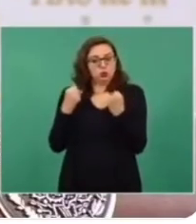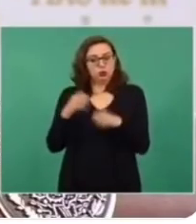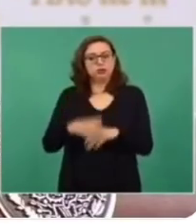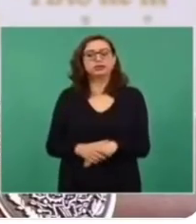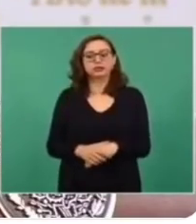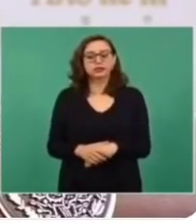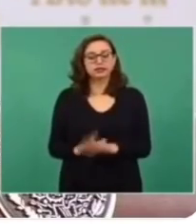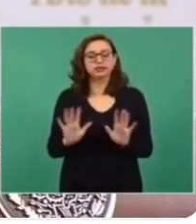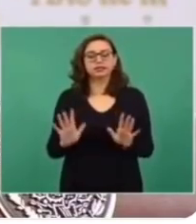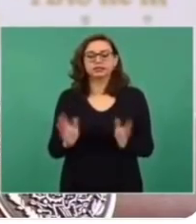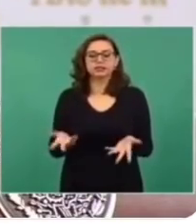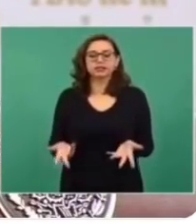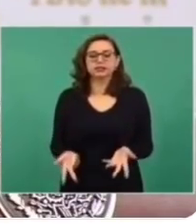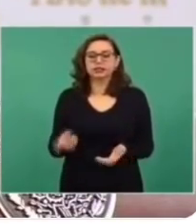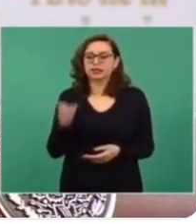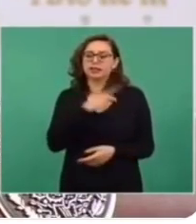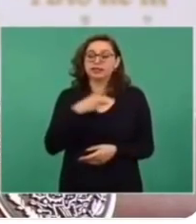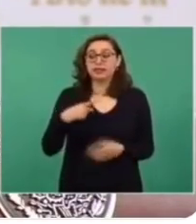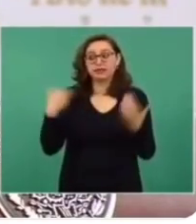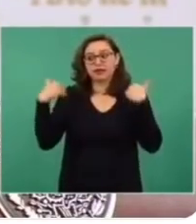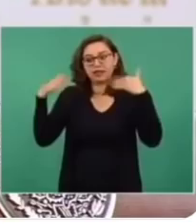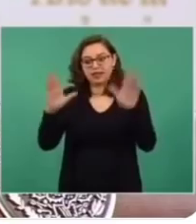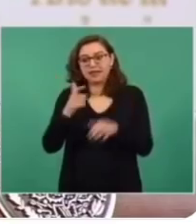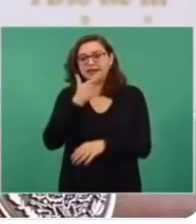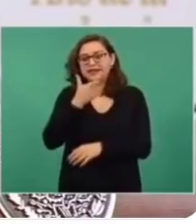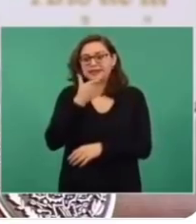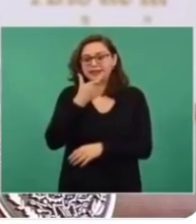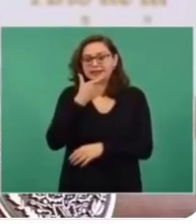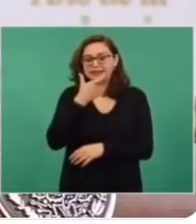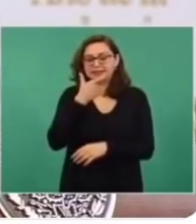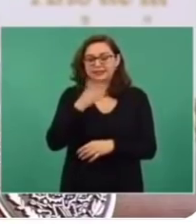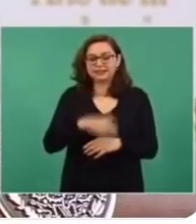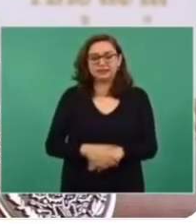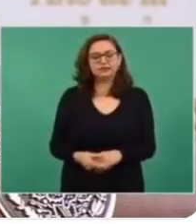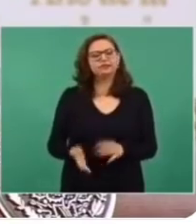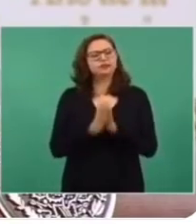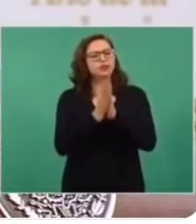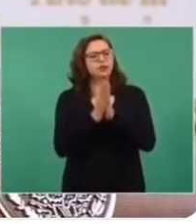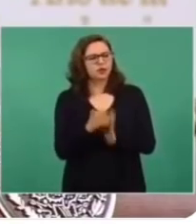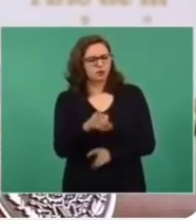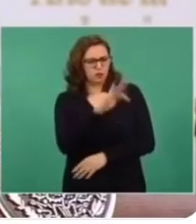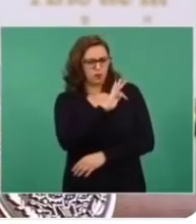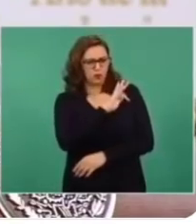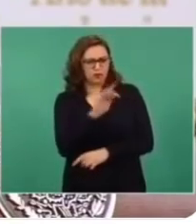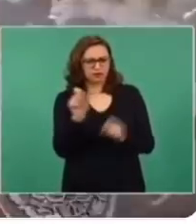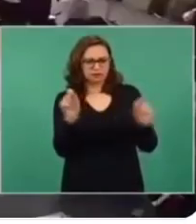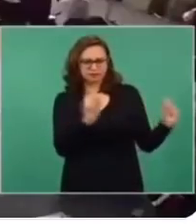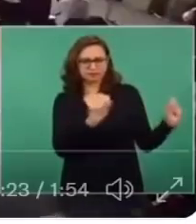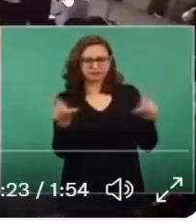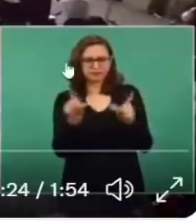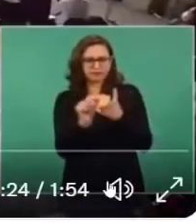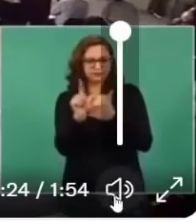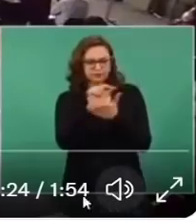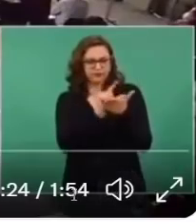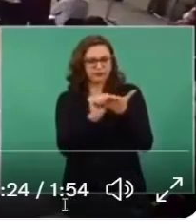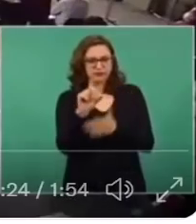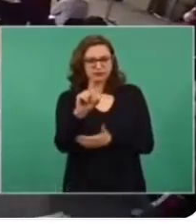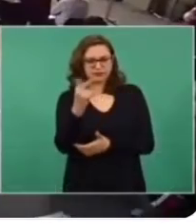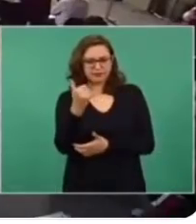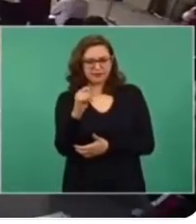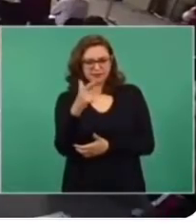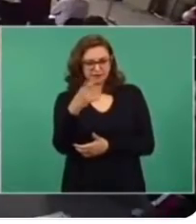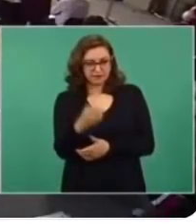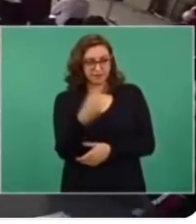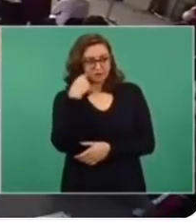sentido del humor el humor claro el no pones el último este tuit de diego